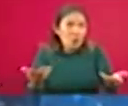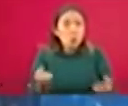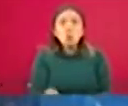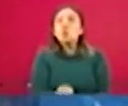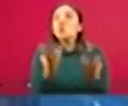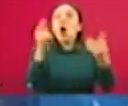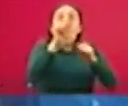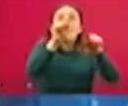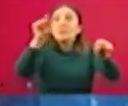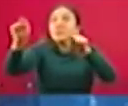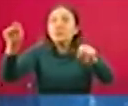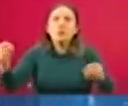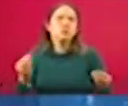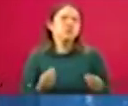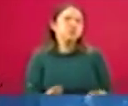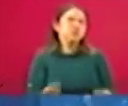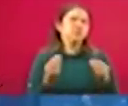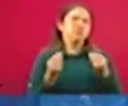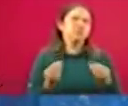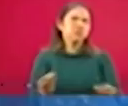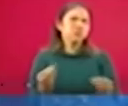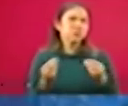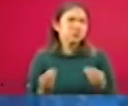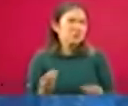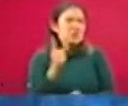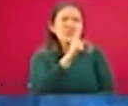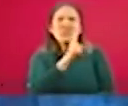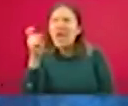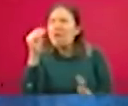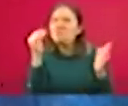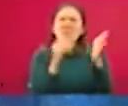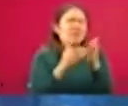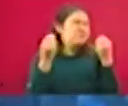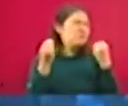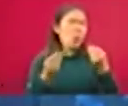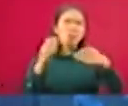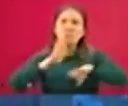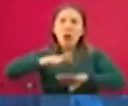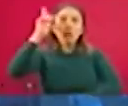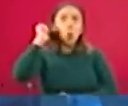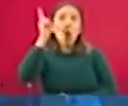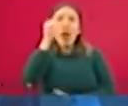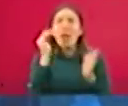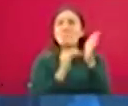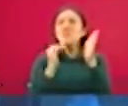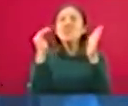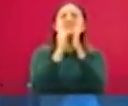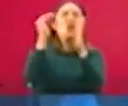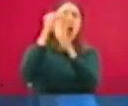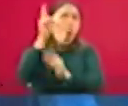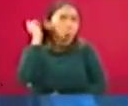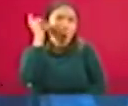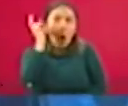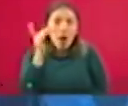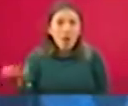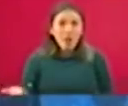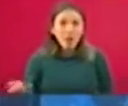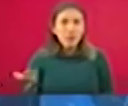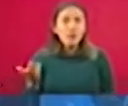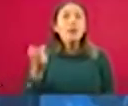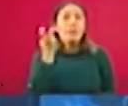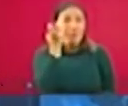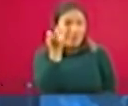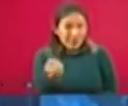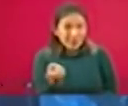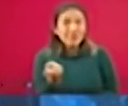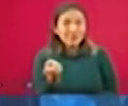anecdóticos, situaciones de reinfección, y eso da esperanza, y también amparados en la analogía de este